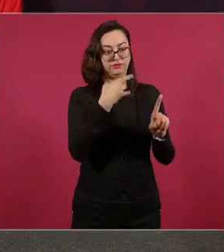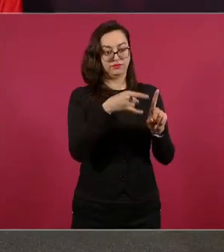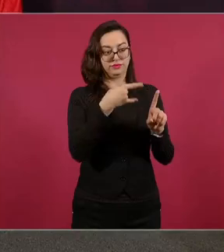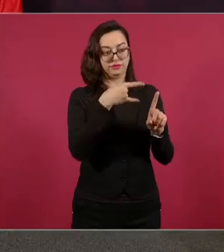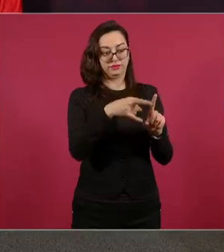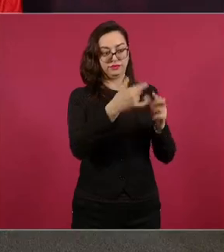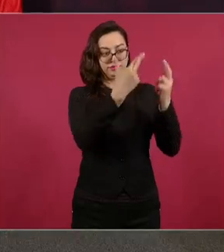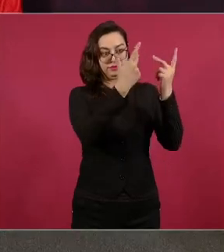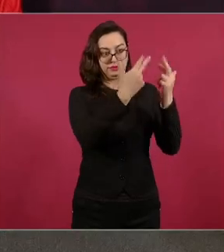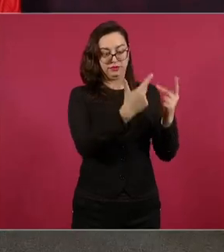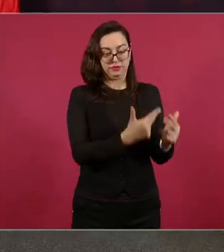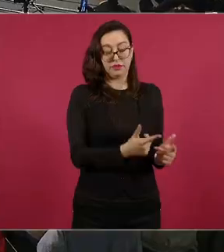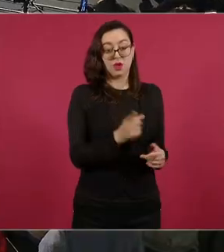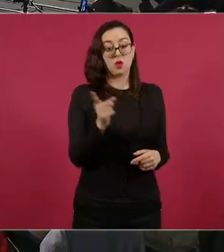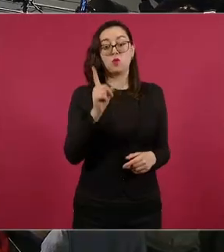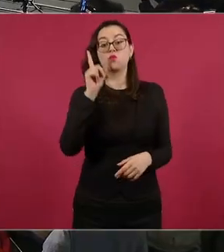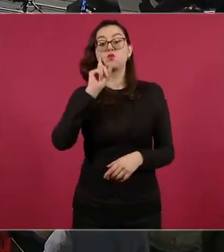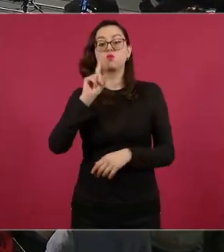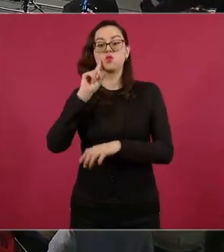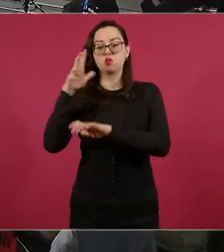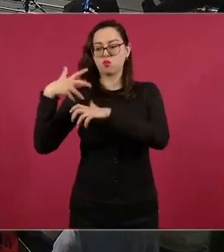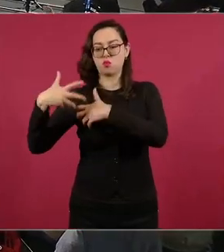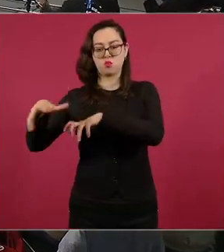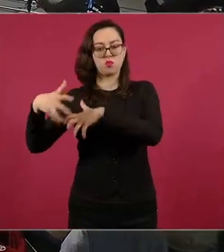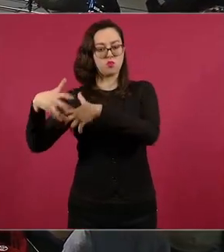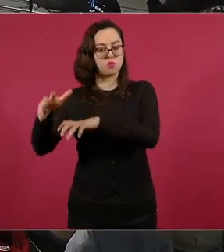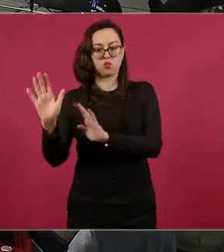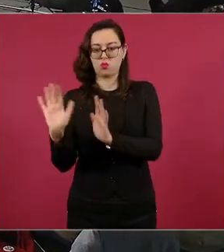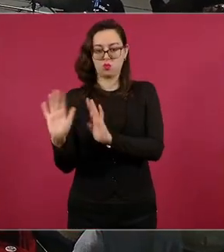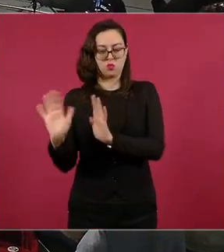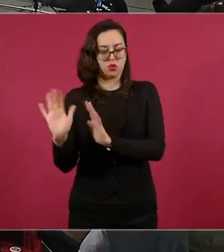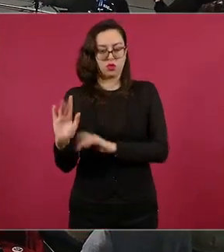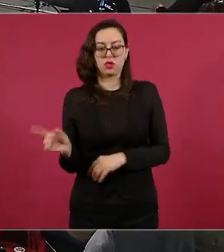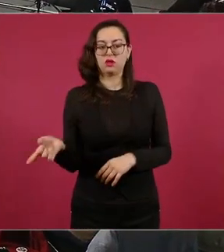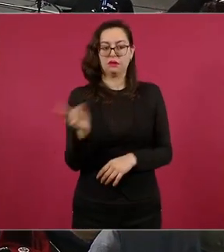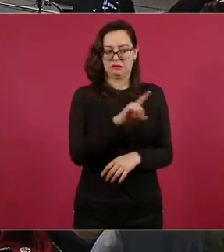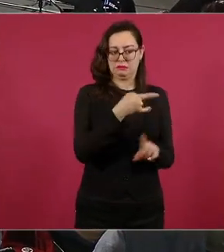mujeres, no del movimiento de las mujeres,